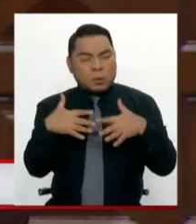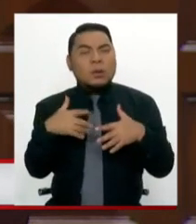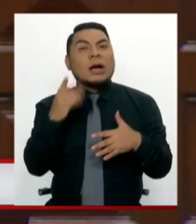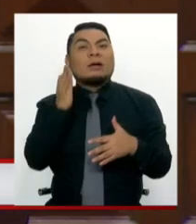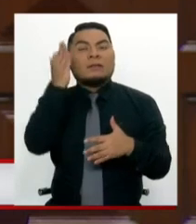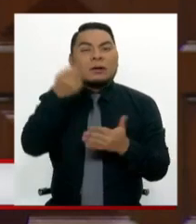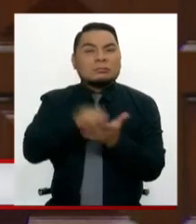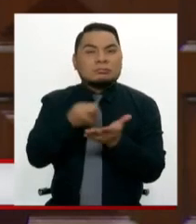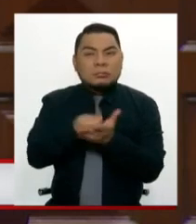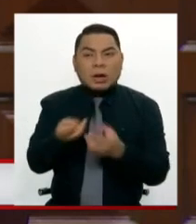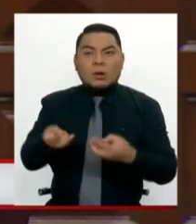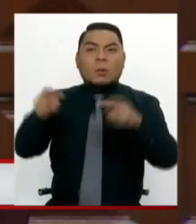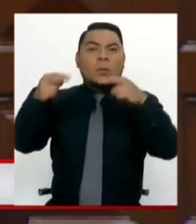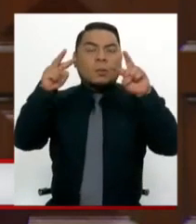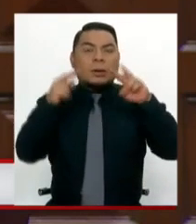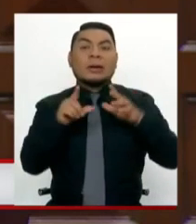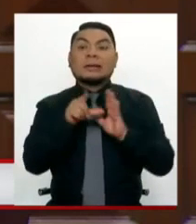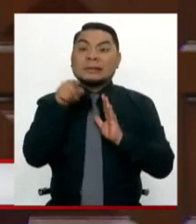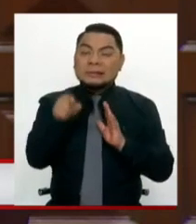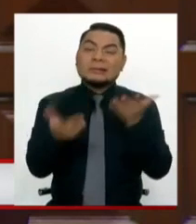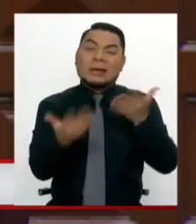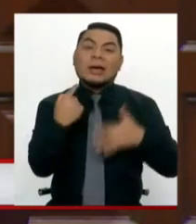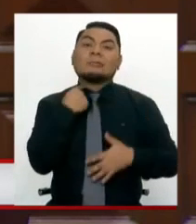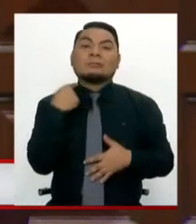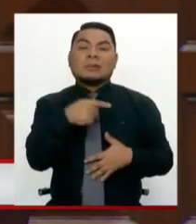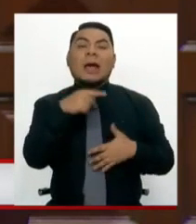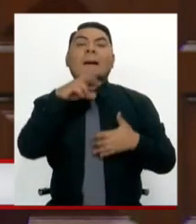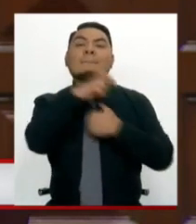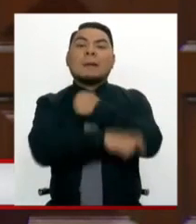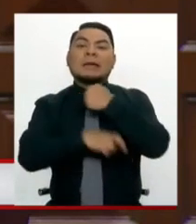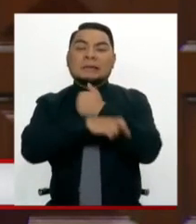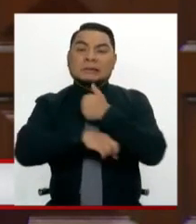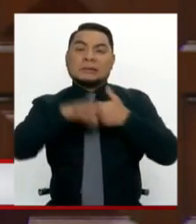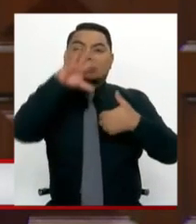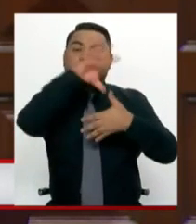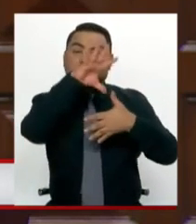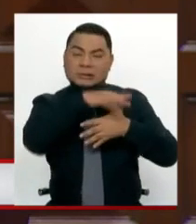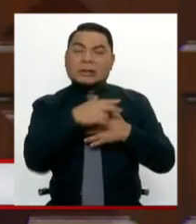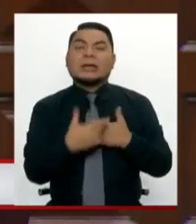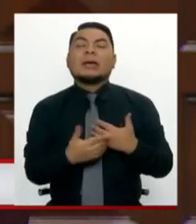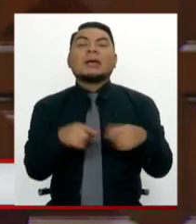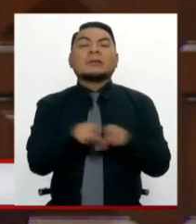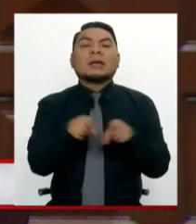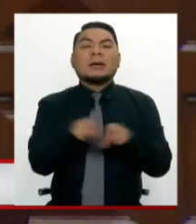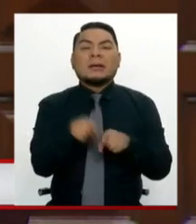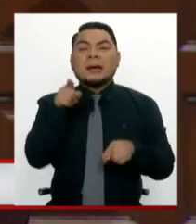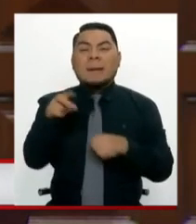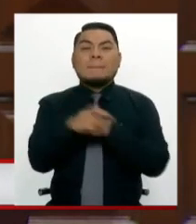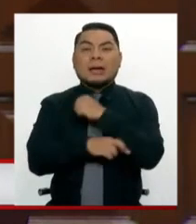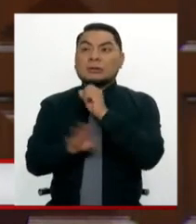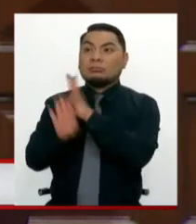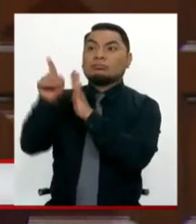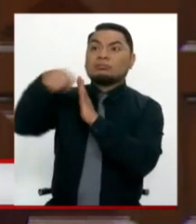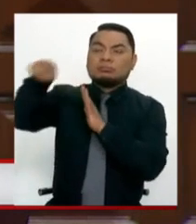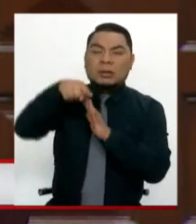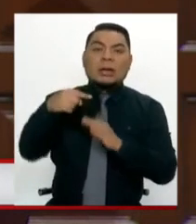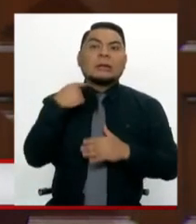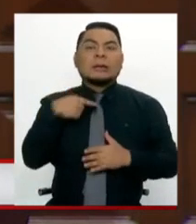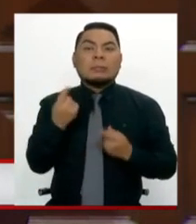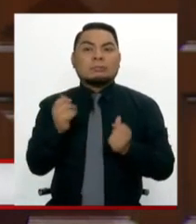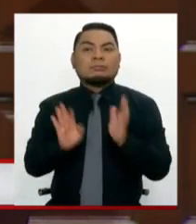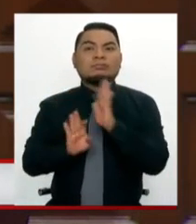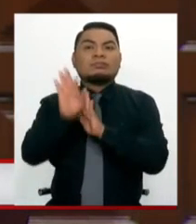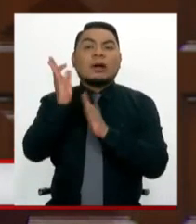inflación que podría afectar a los países emergentes como también a los países en desarrollo. Hemos